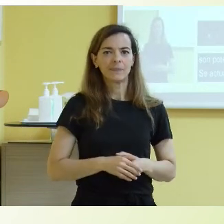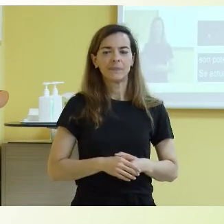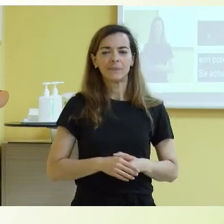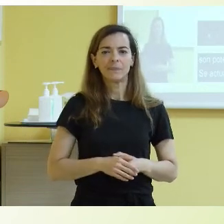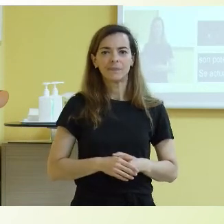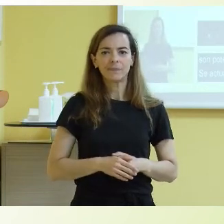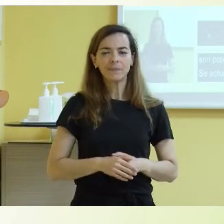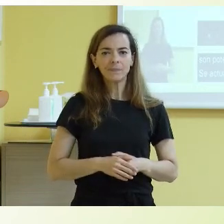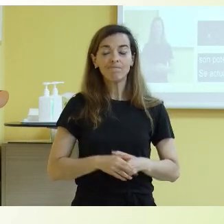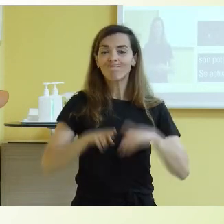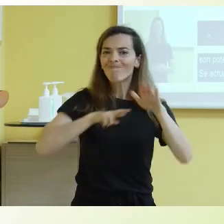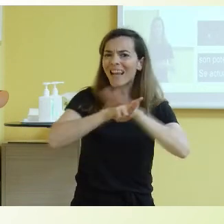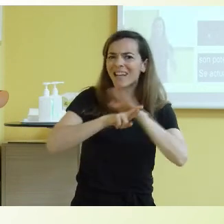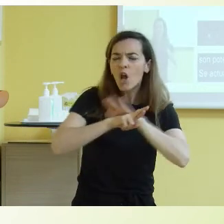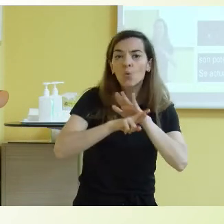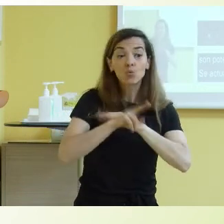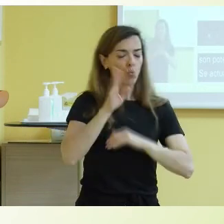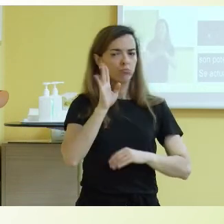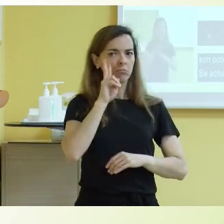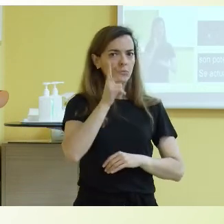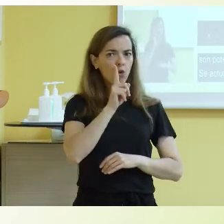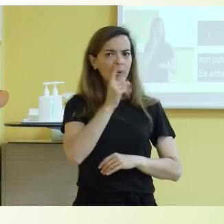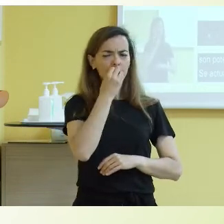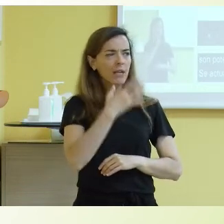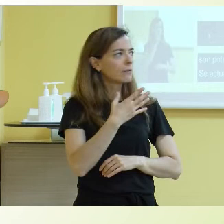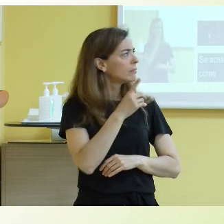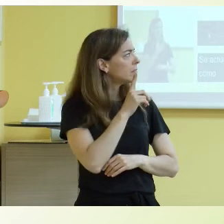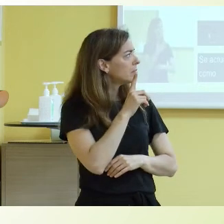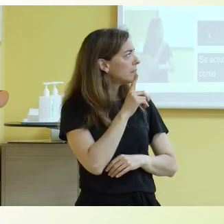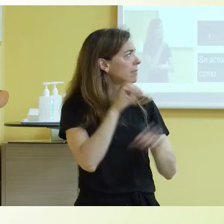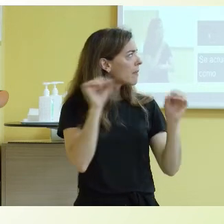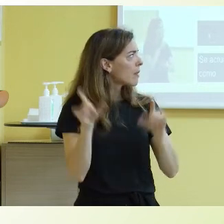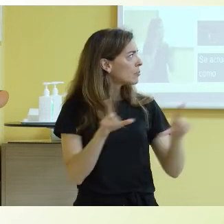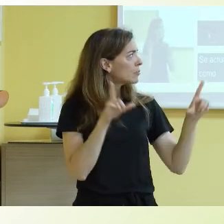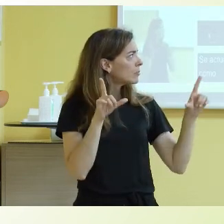Los distintos recursos... Uy, no veo bien esta diapositiva.